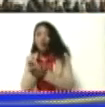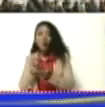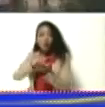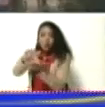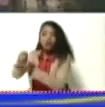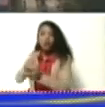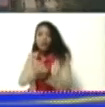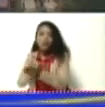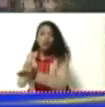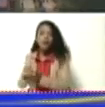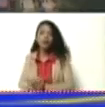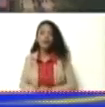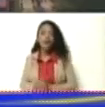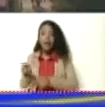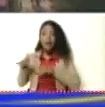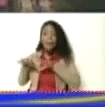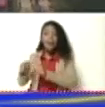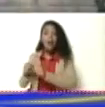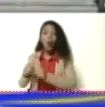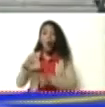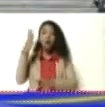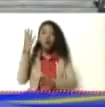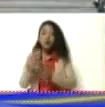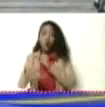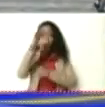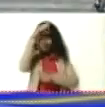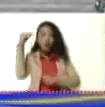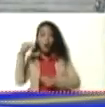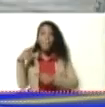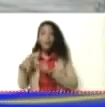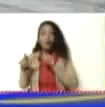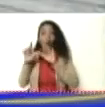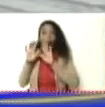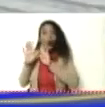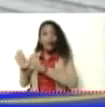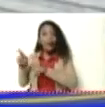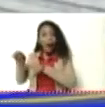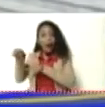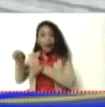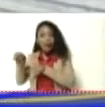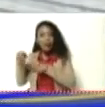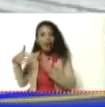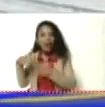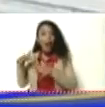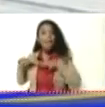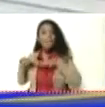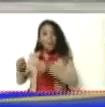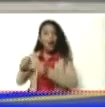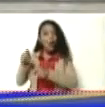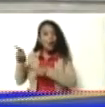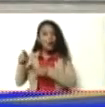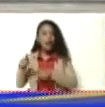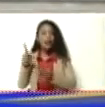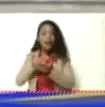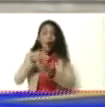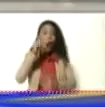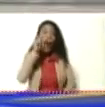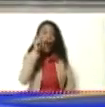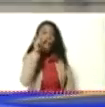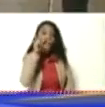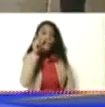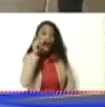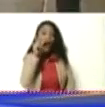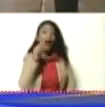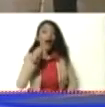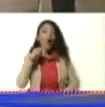Es un imperio. Se ha ido Trump, pero queda el imperio. Y llega un hombre que en el